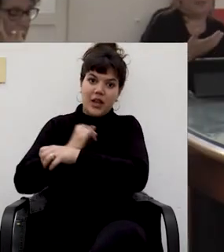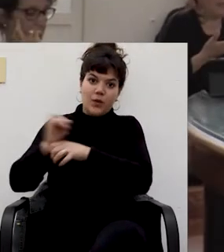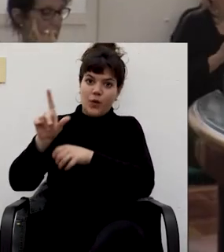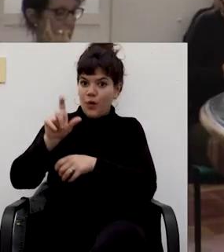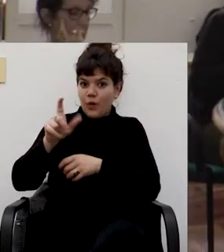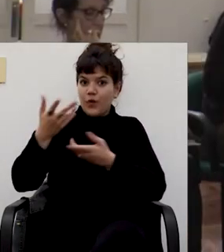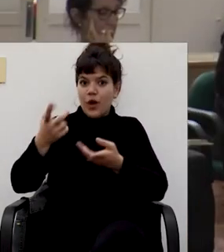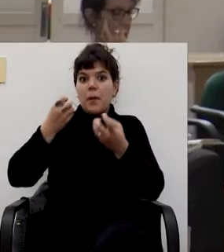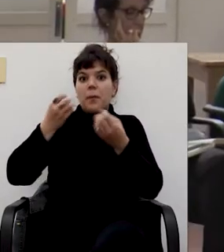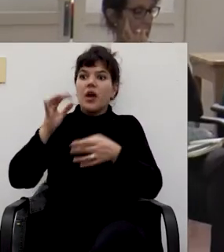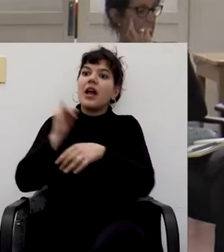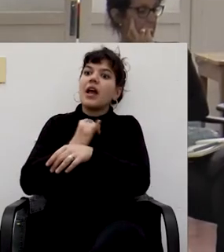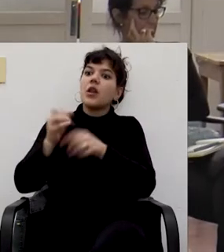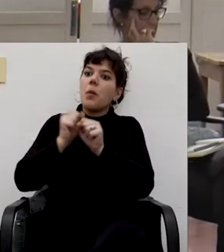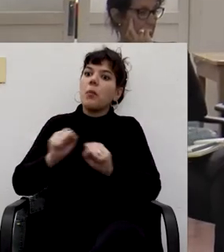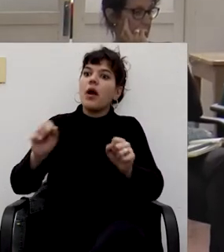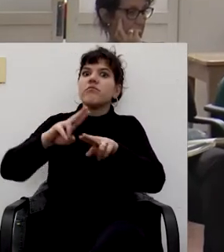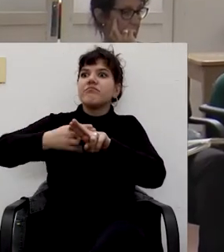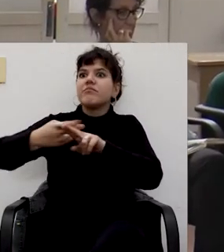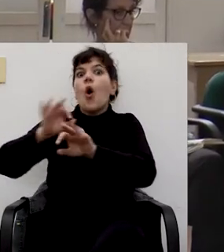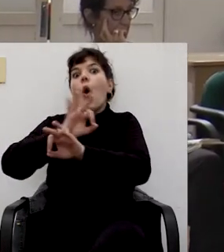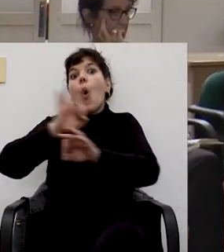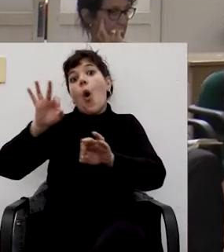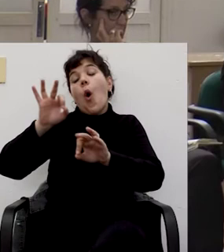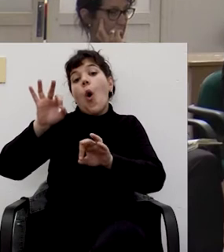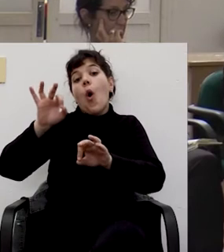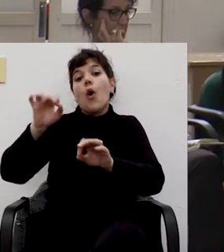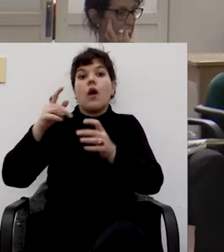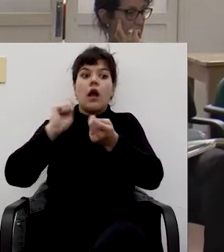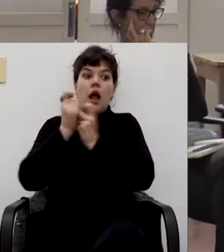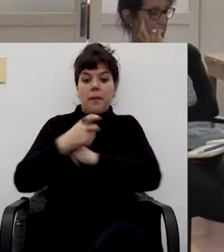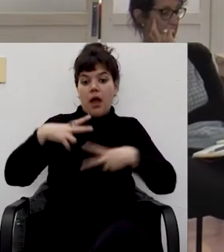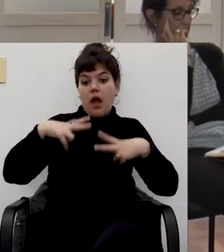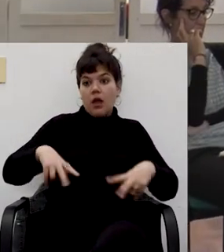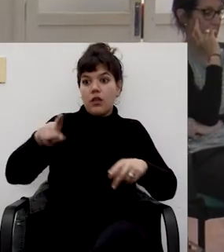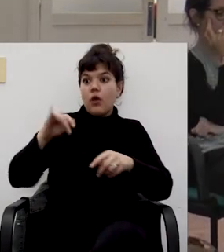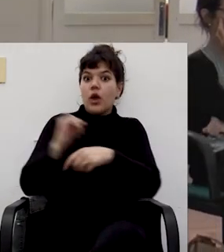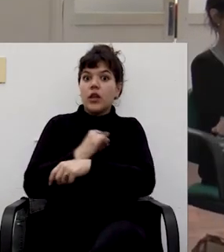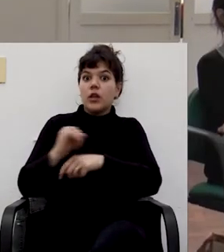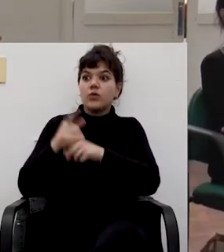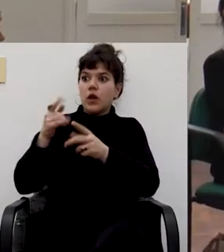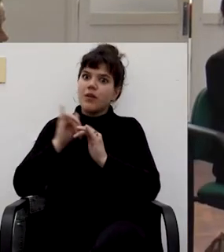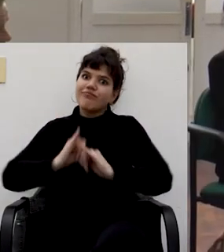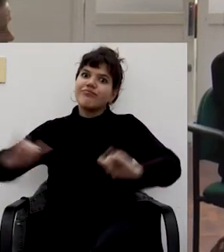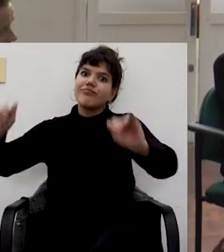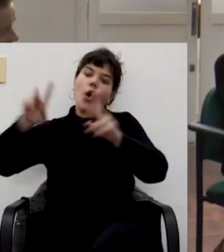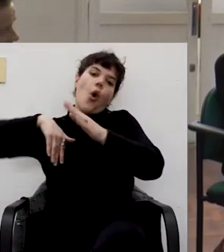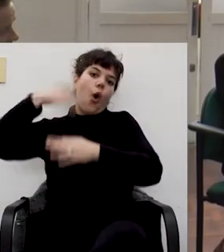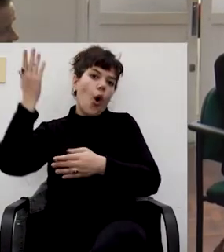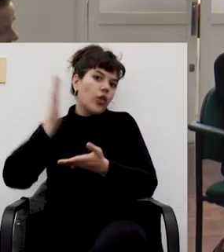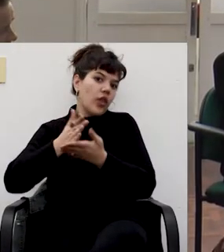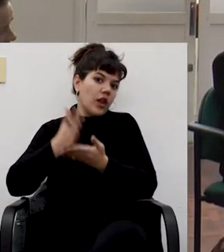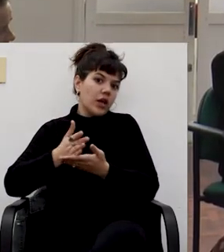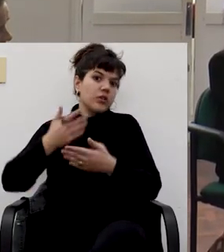La institución puede reproducirlas o puede también generar acciones para transformar esas relaciones de género, ¿no? Entonces, creemos que la